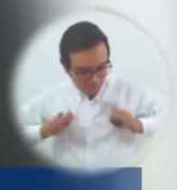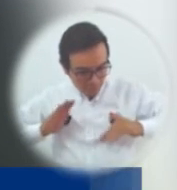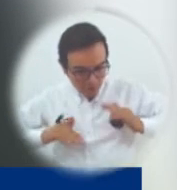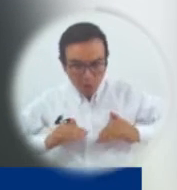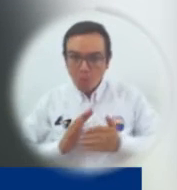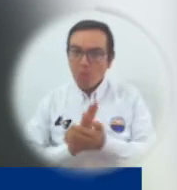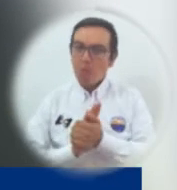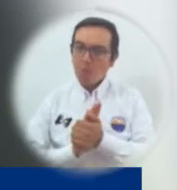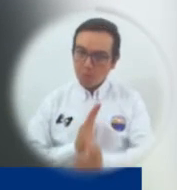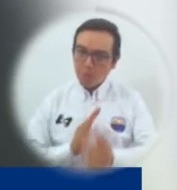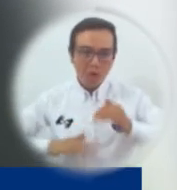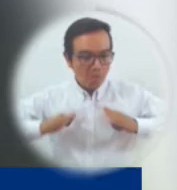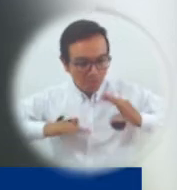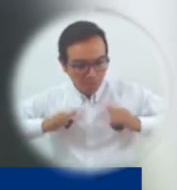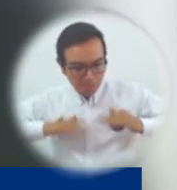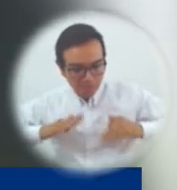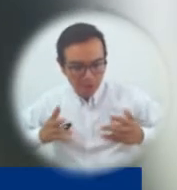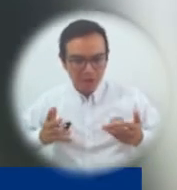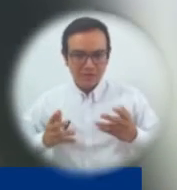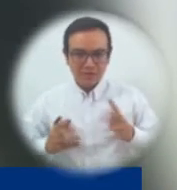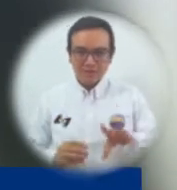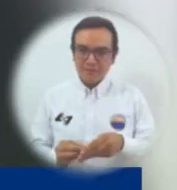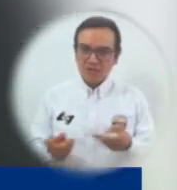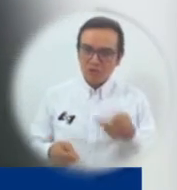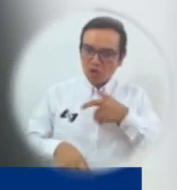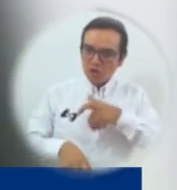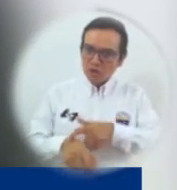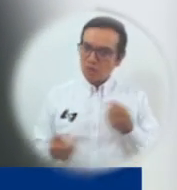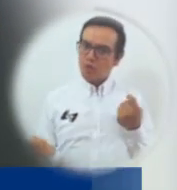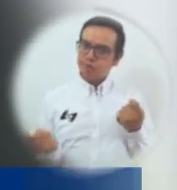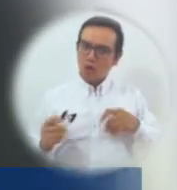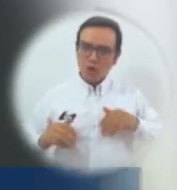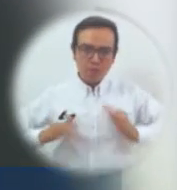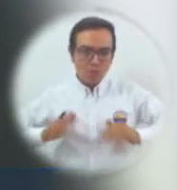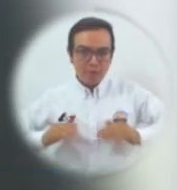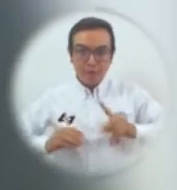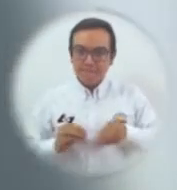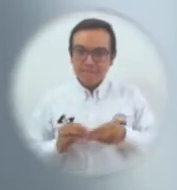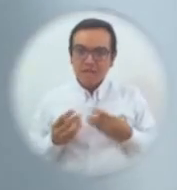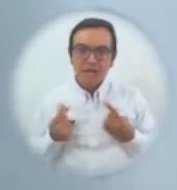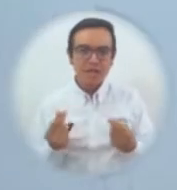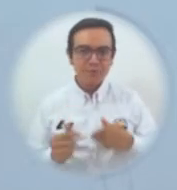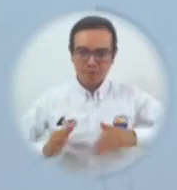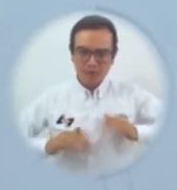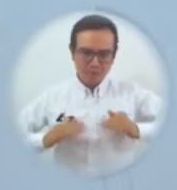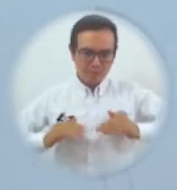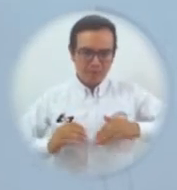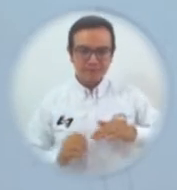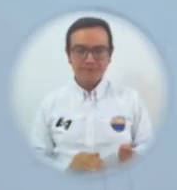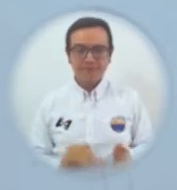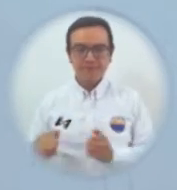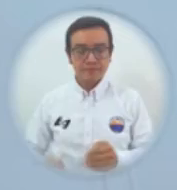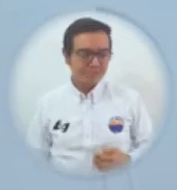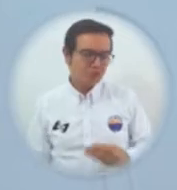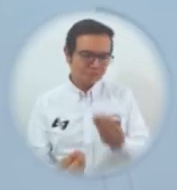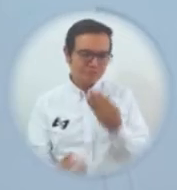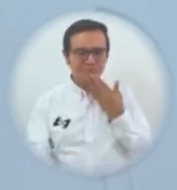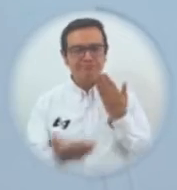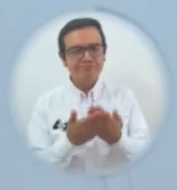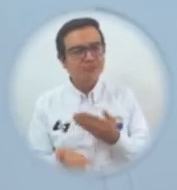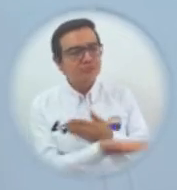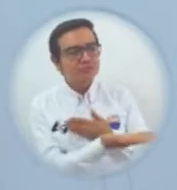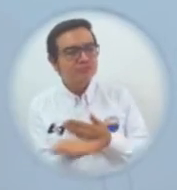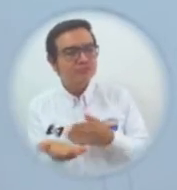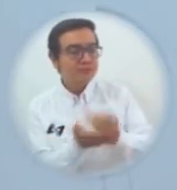buena disposición de todos, de nuestro coreógrafo y de nosotros por no dejar de hacer lo que en verdad nos apasiona, que es bailar, se han llevado unas clases excelentes